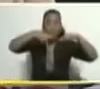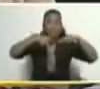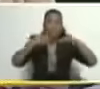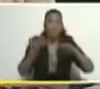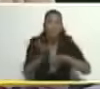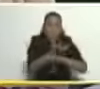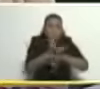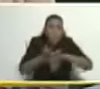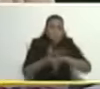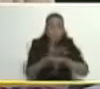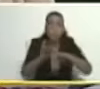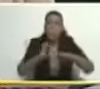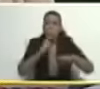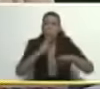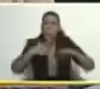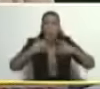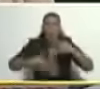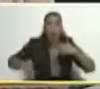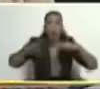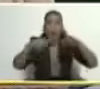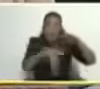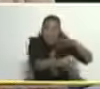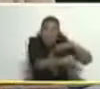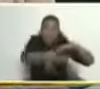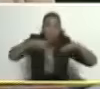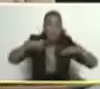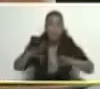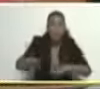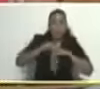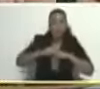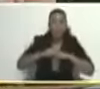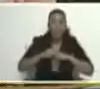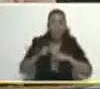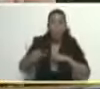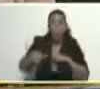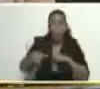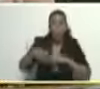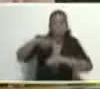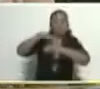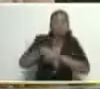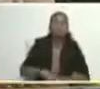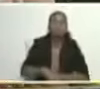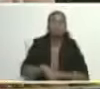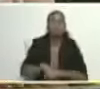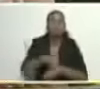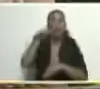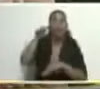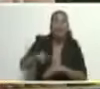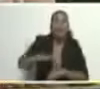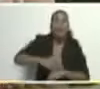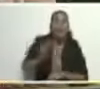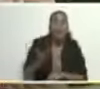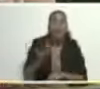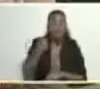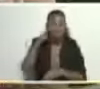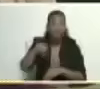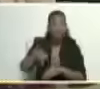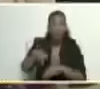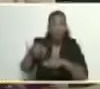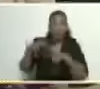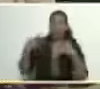That's why they want them to, you know. Por eso quieren esos territorios coloniales. They will have. Y van a tener una